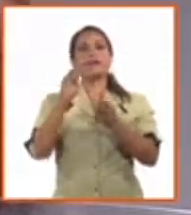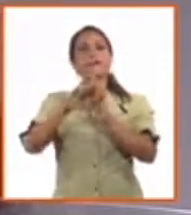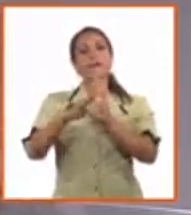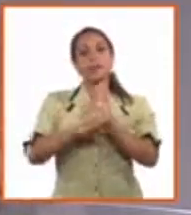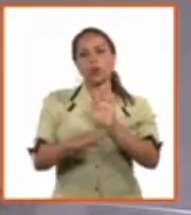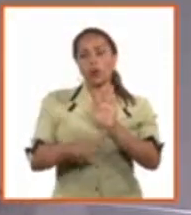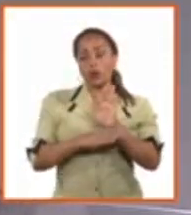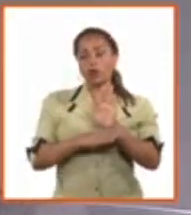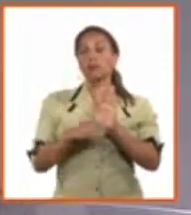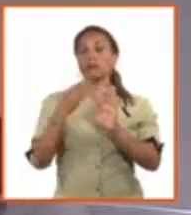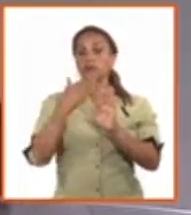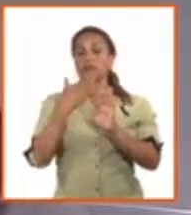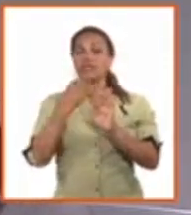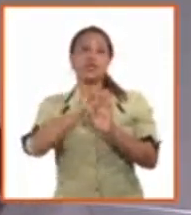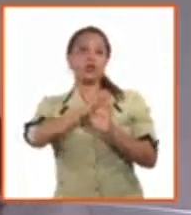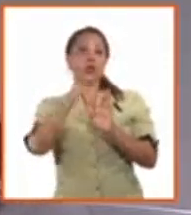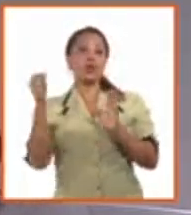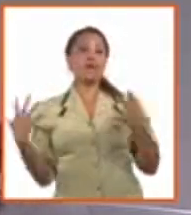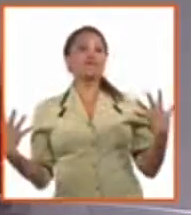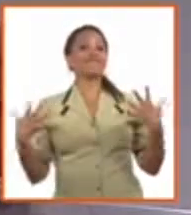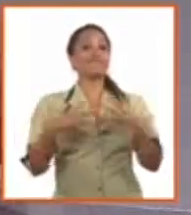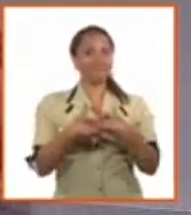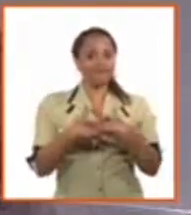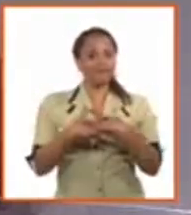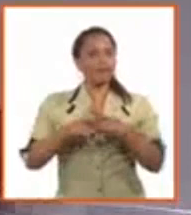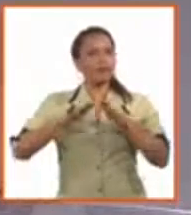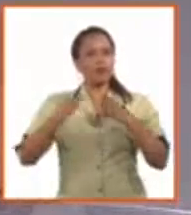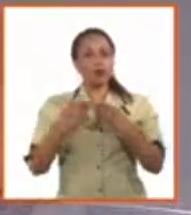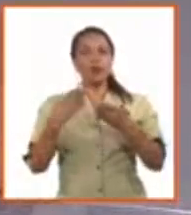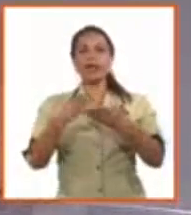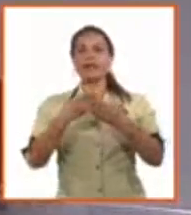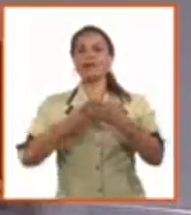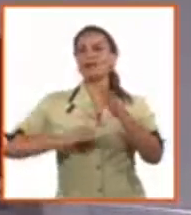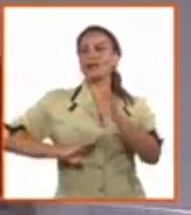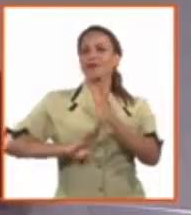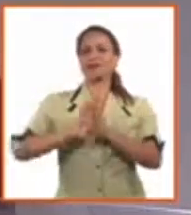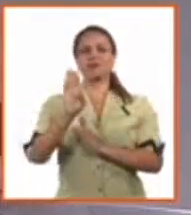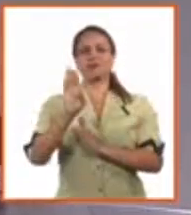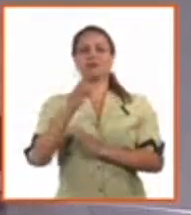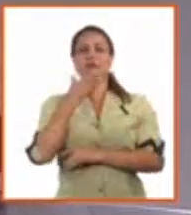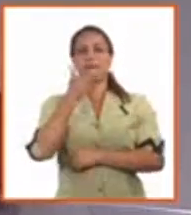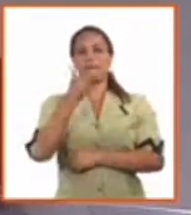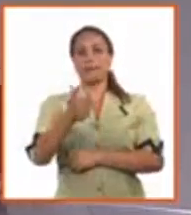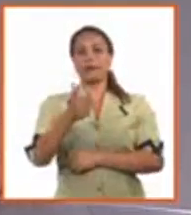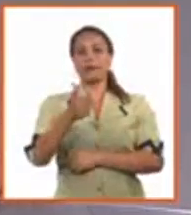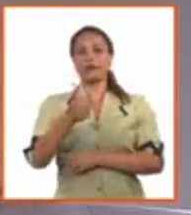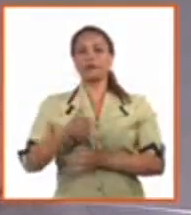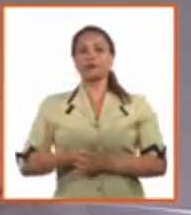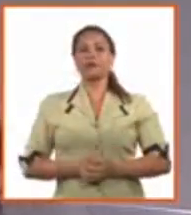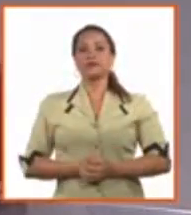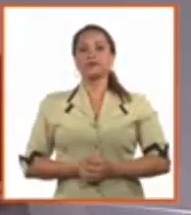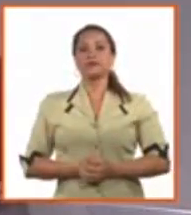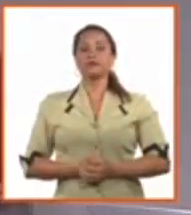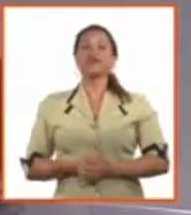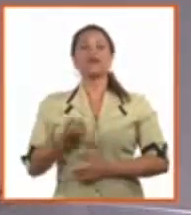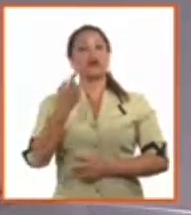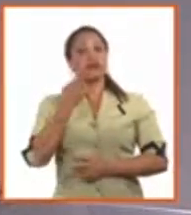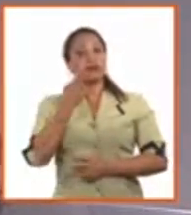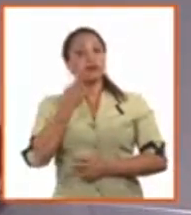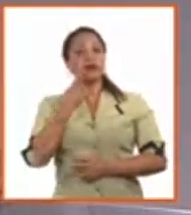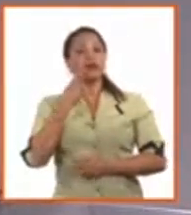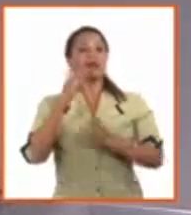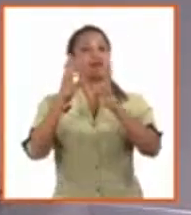nosotros logramos armonizar todas esas capacidades sin duda esta industria puede lograr ese salto